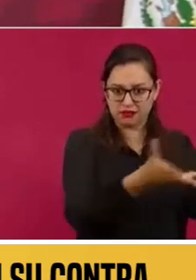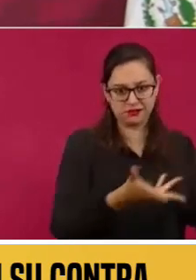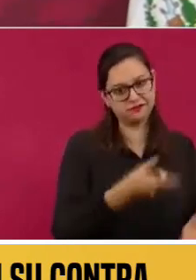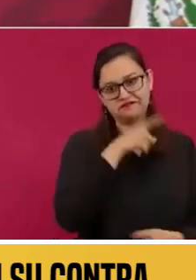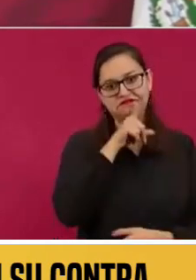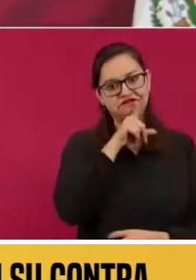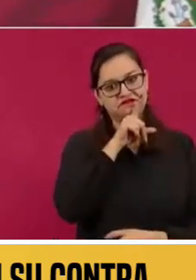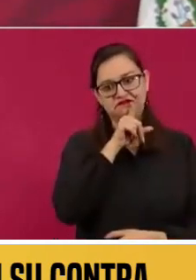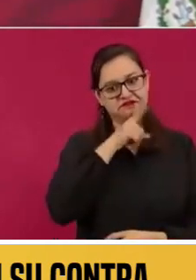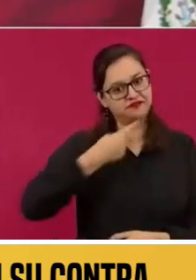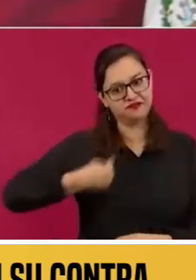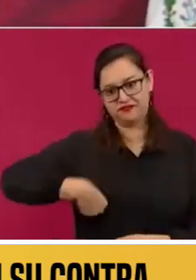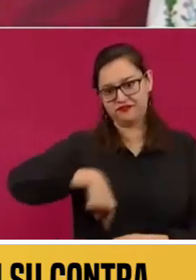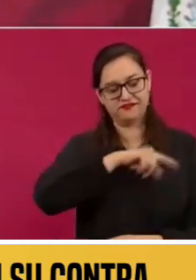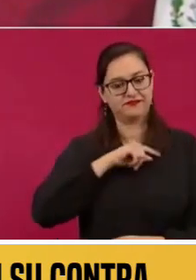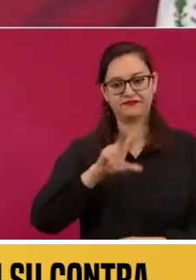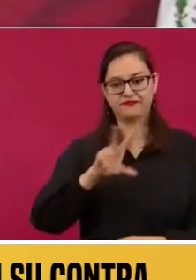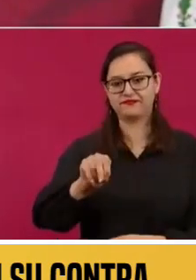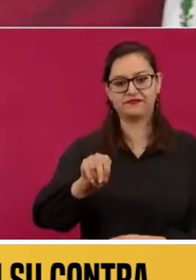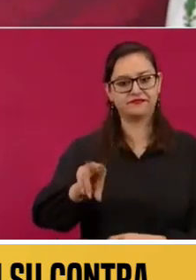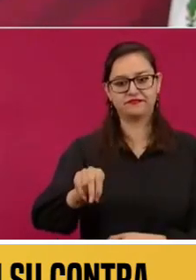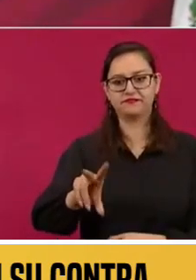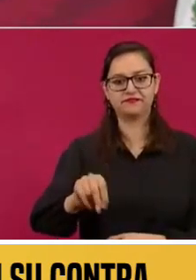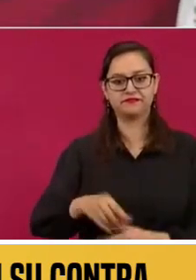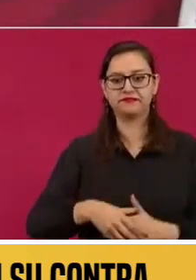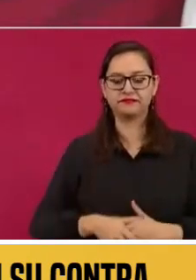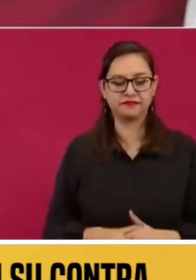en Estados Unidos.